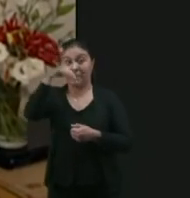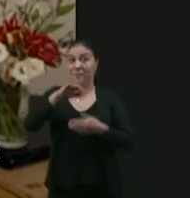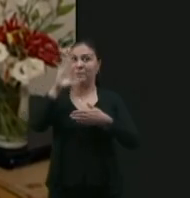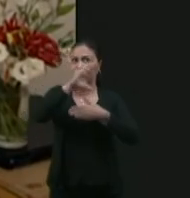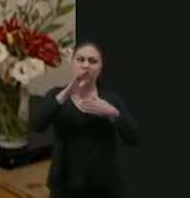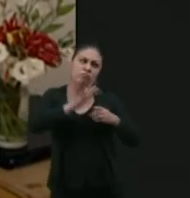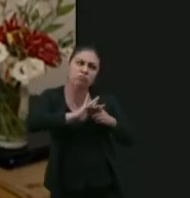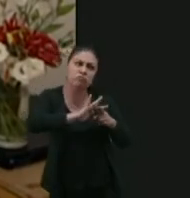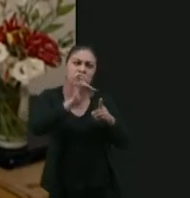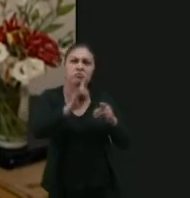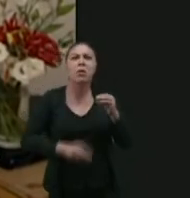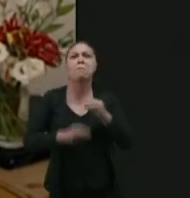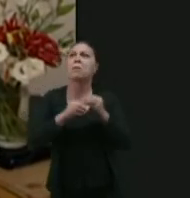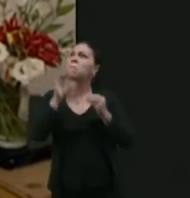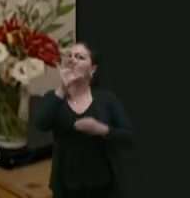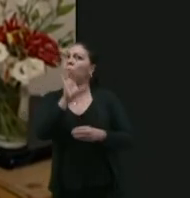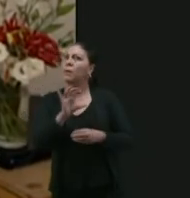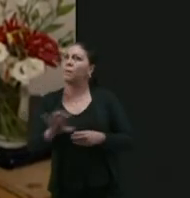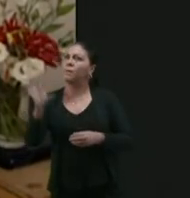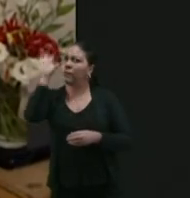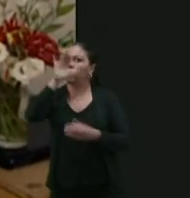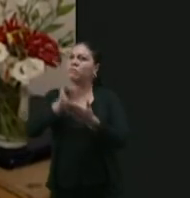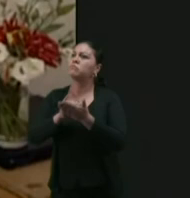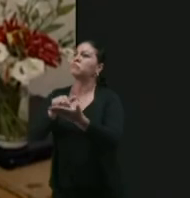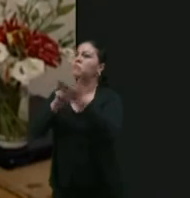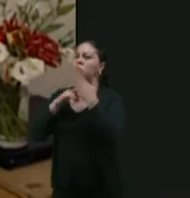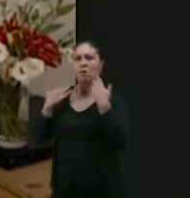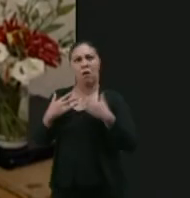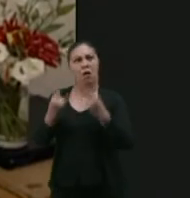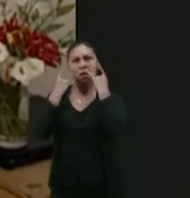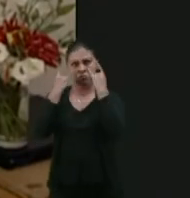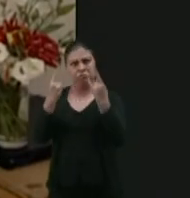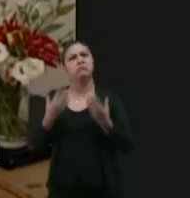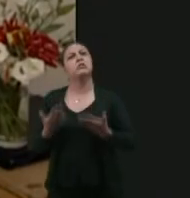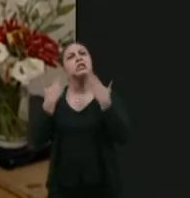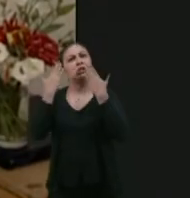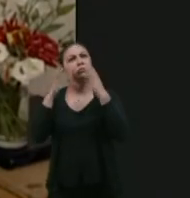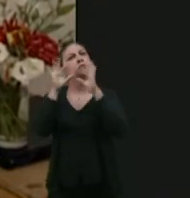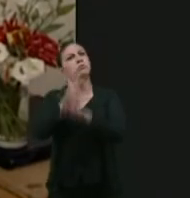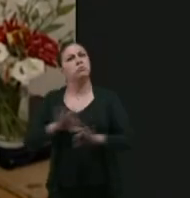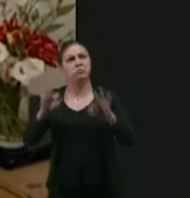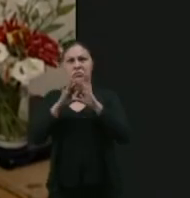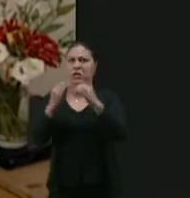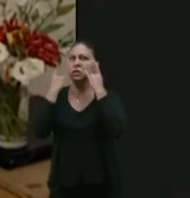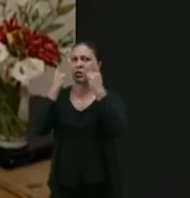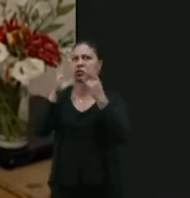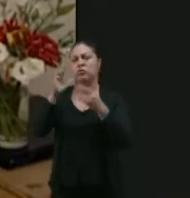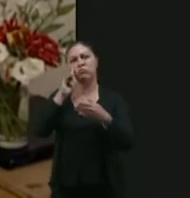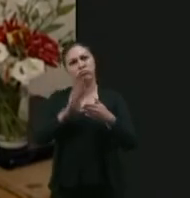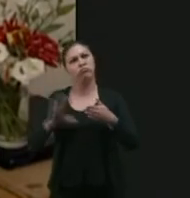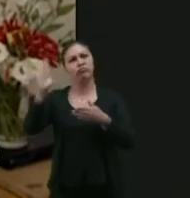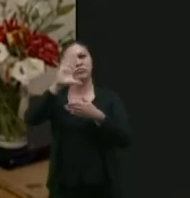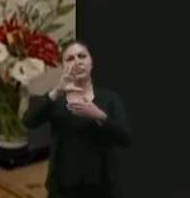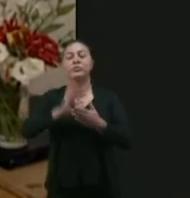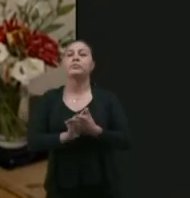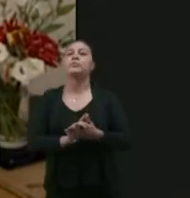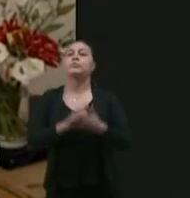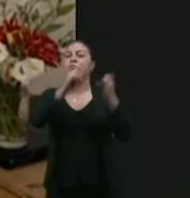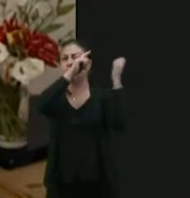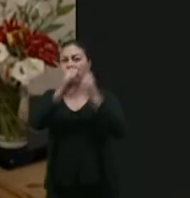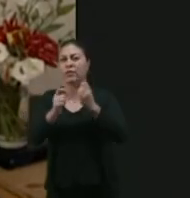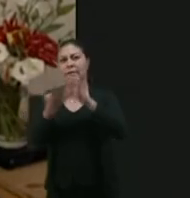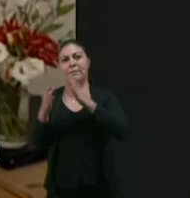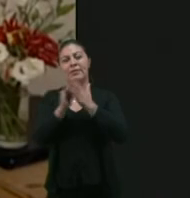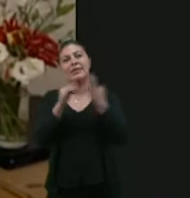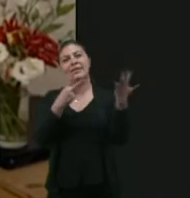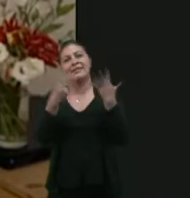otros países, encontrando un mercado atractivo en América Latina. Y al final del día, hay 700